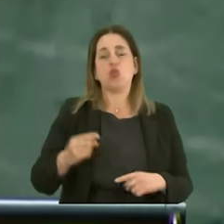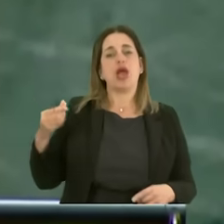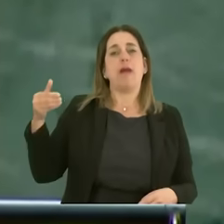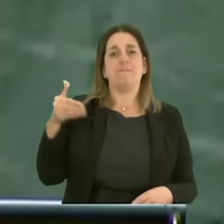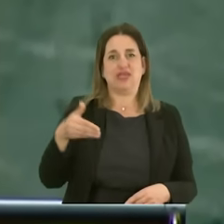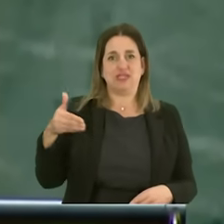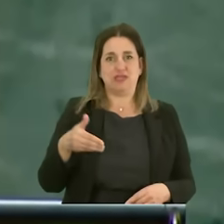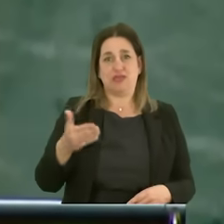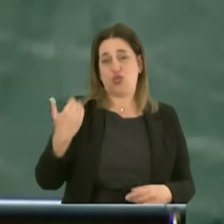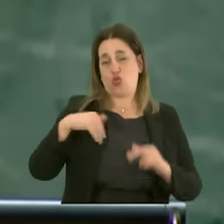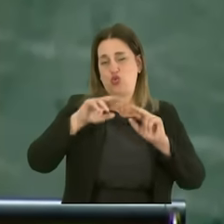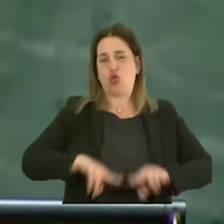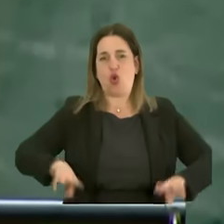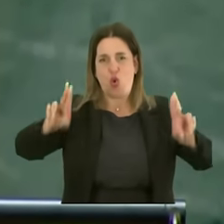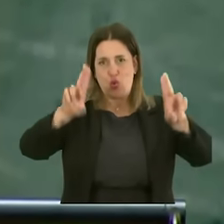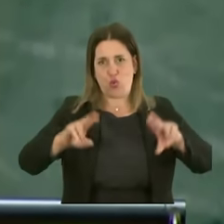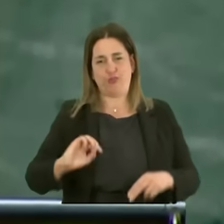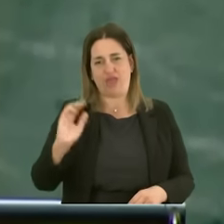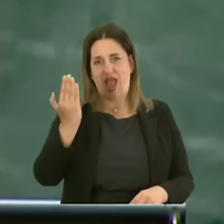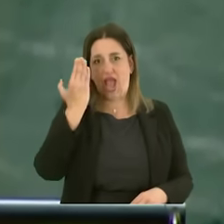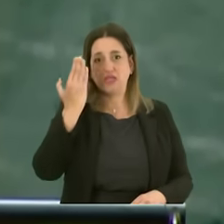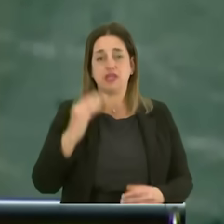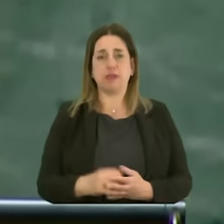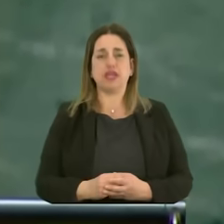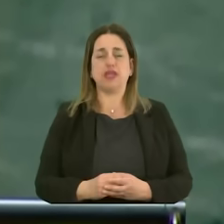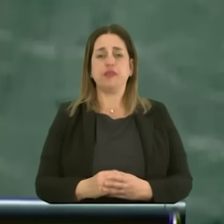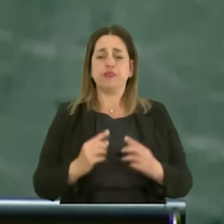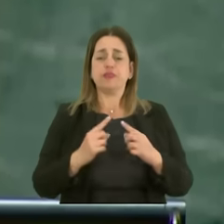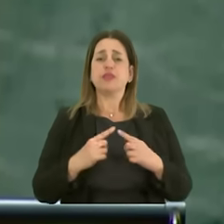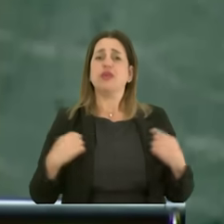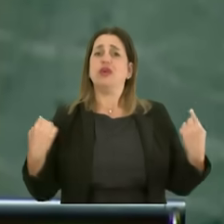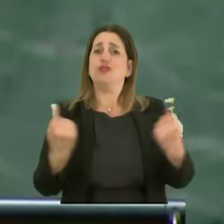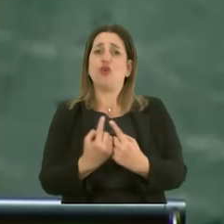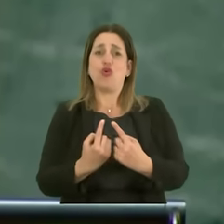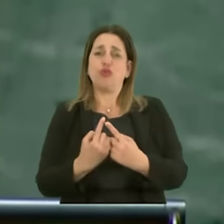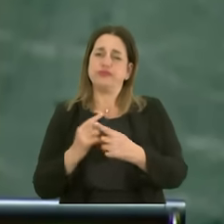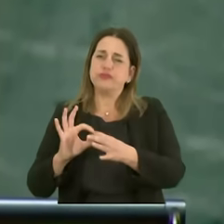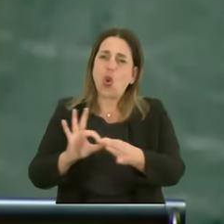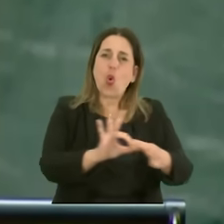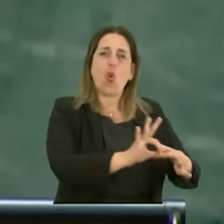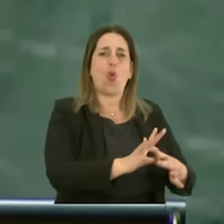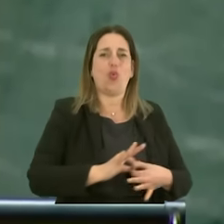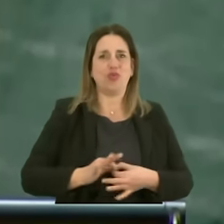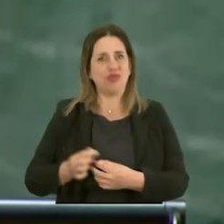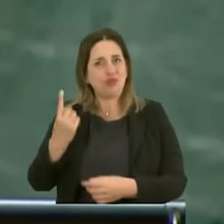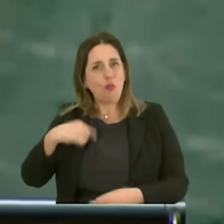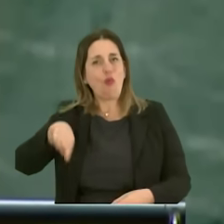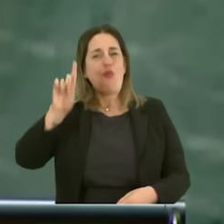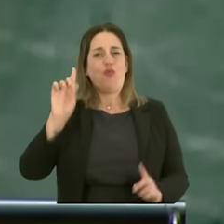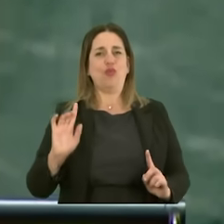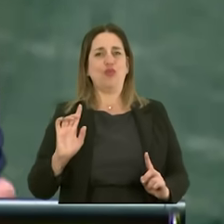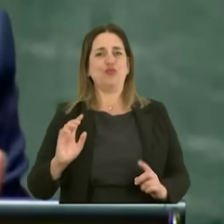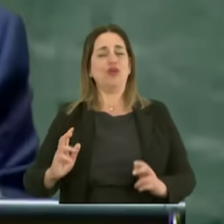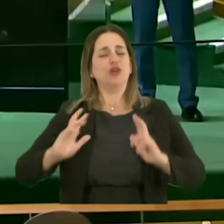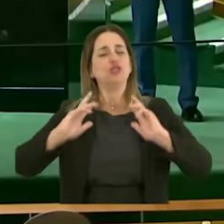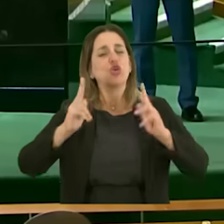esta asamblea todos somos uno Y en aquel momento refería a lo que no